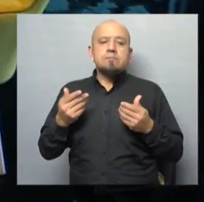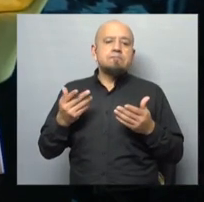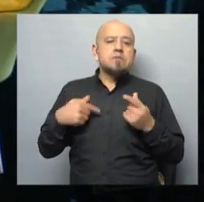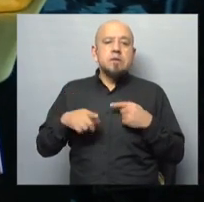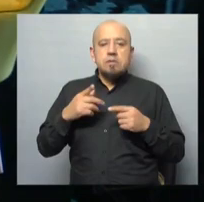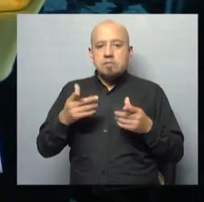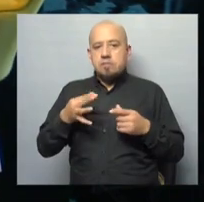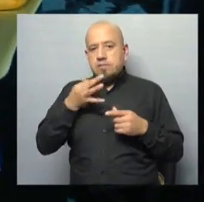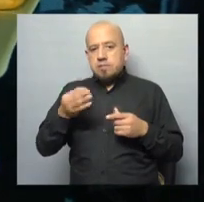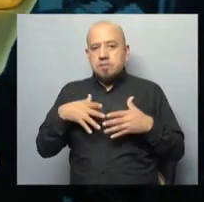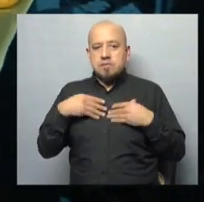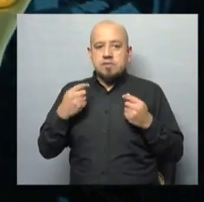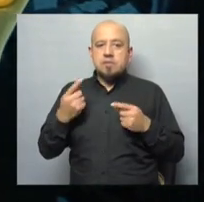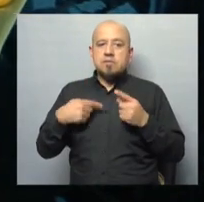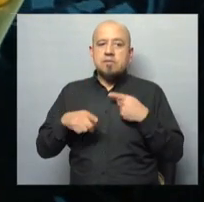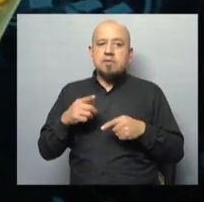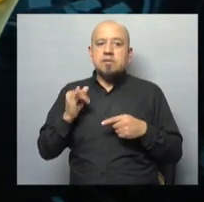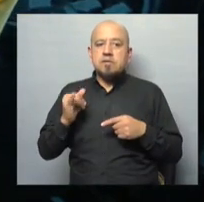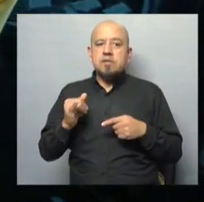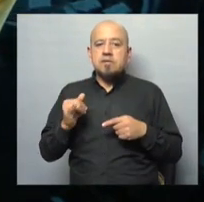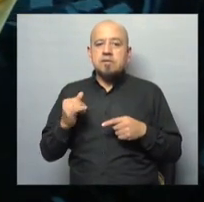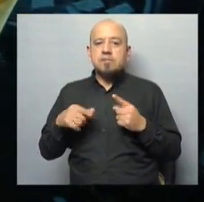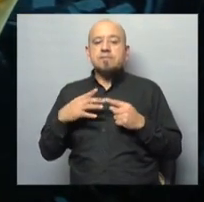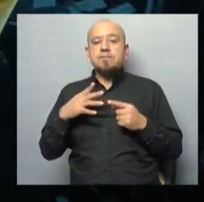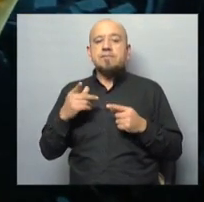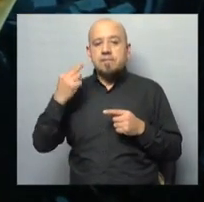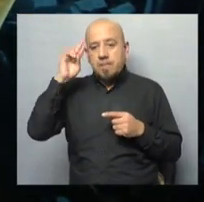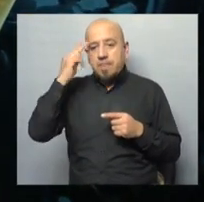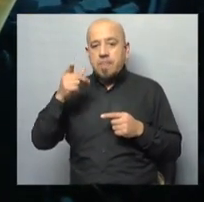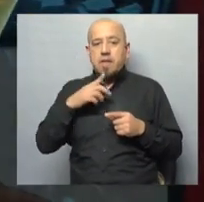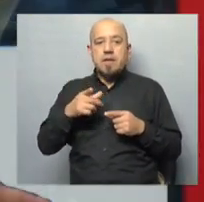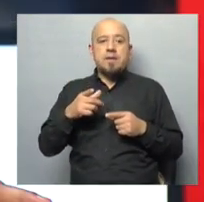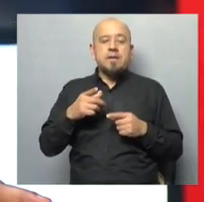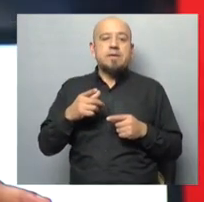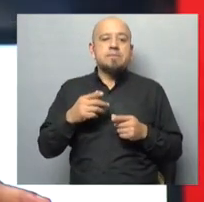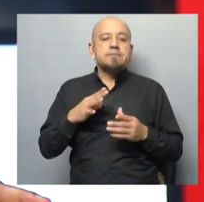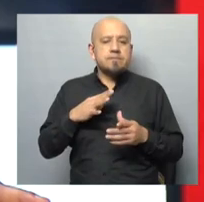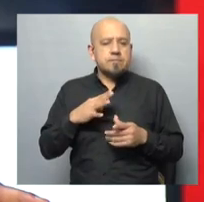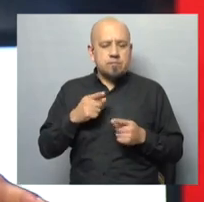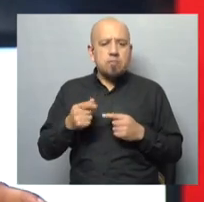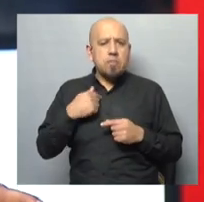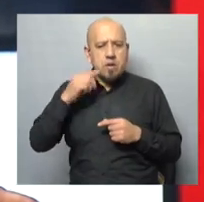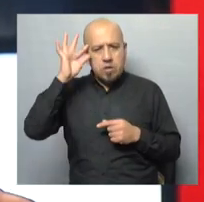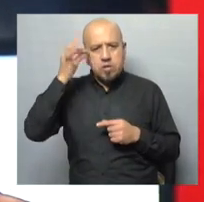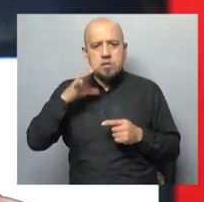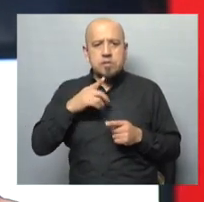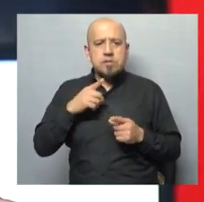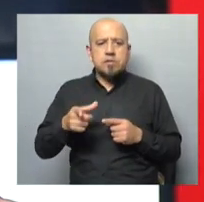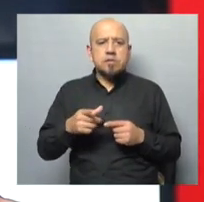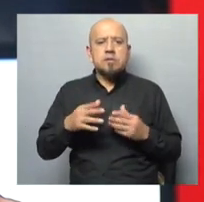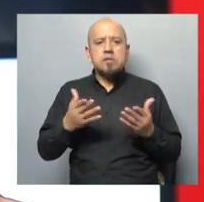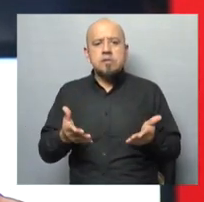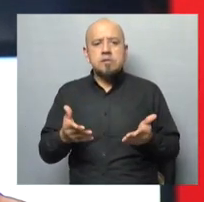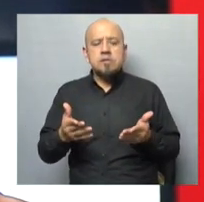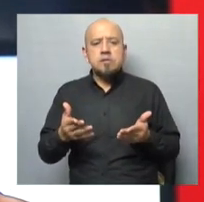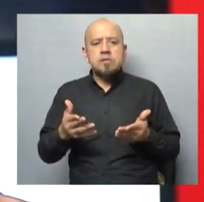pero si uruguay mucho que yo creo que debemos tener un complejo de apetito